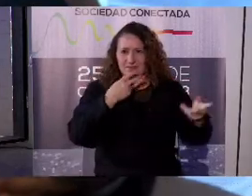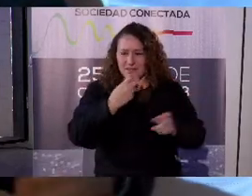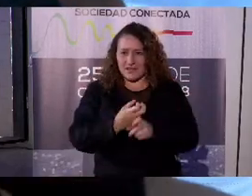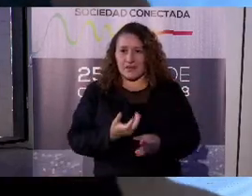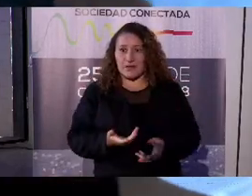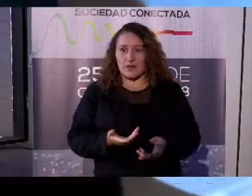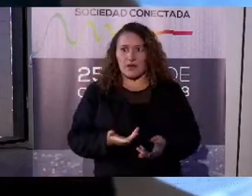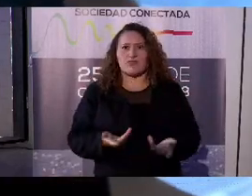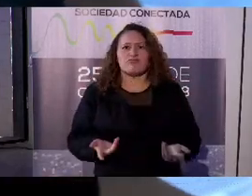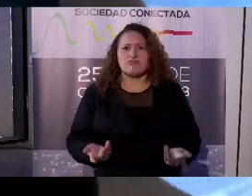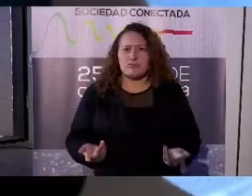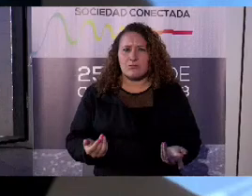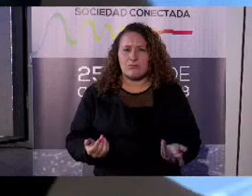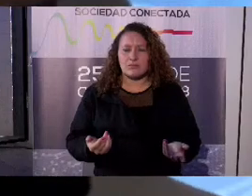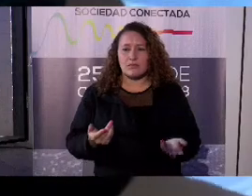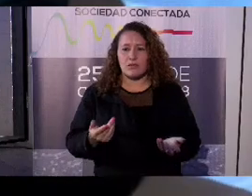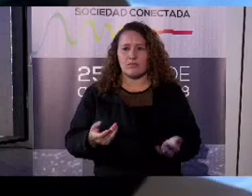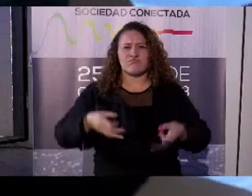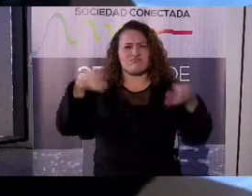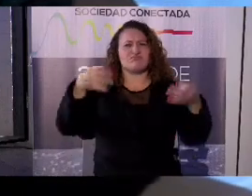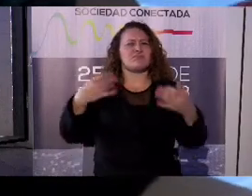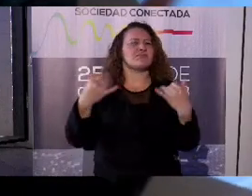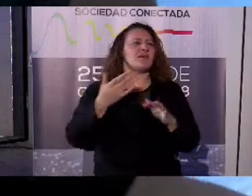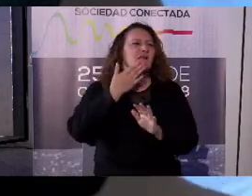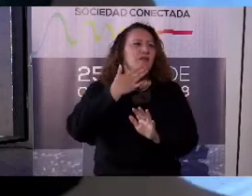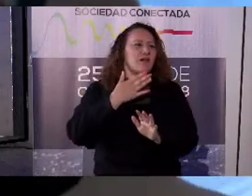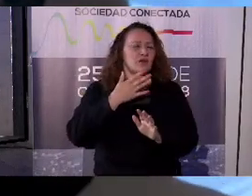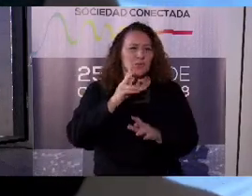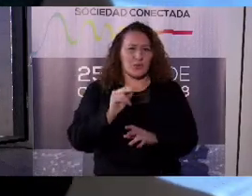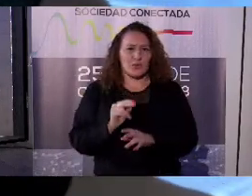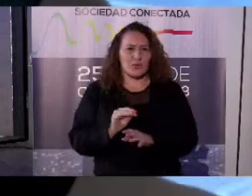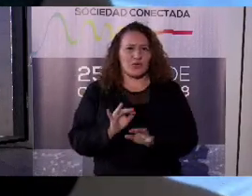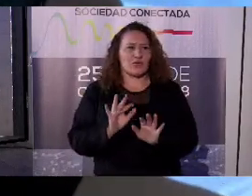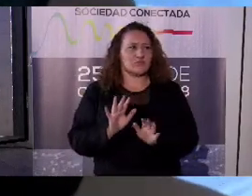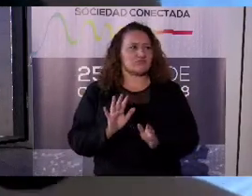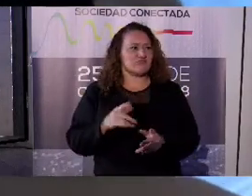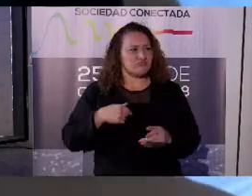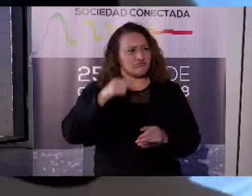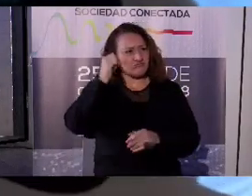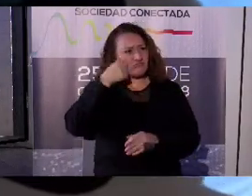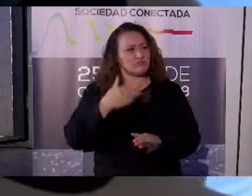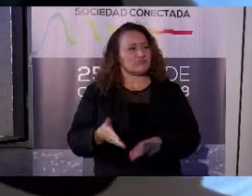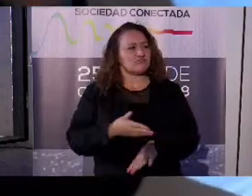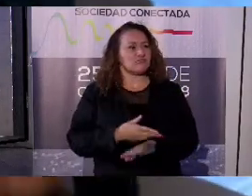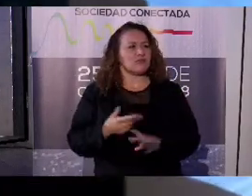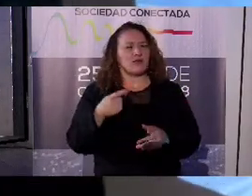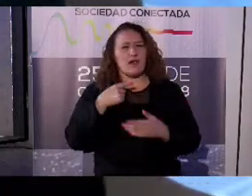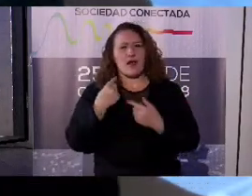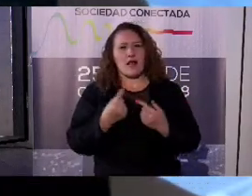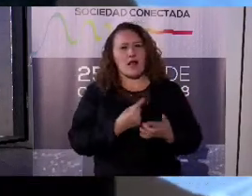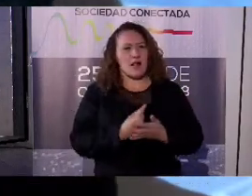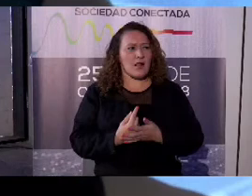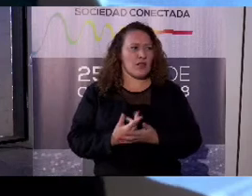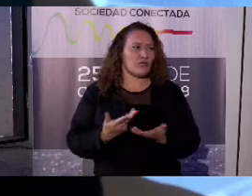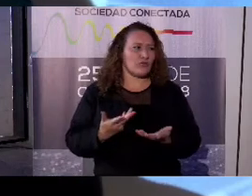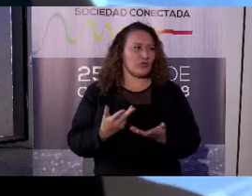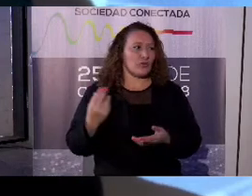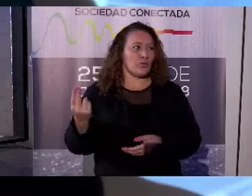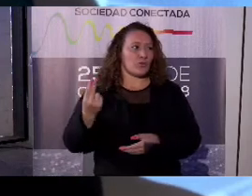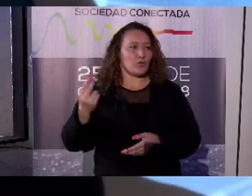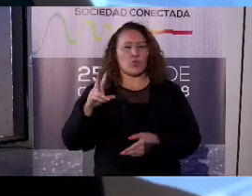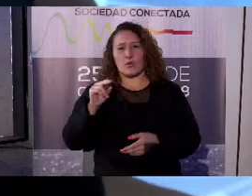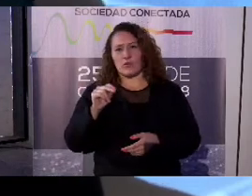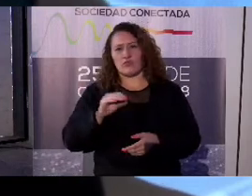nada ahora bien yo recuerdo hace un tiempo la discusión no en Uruguay sino en el mundo